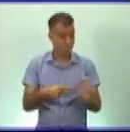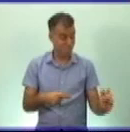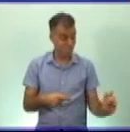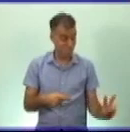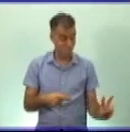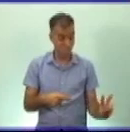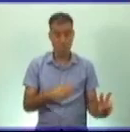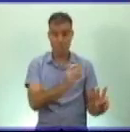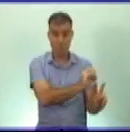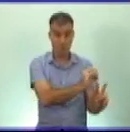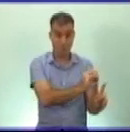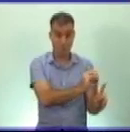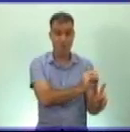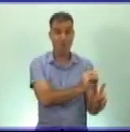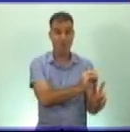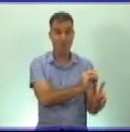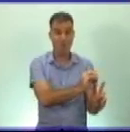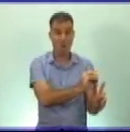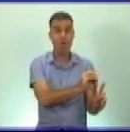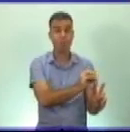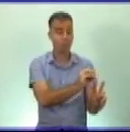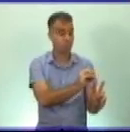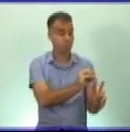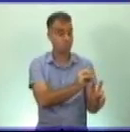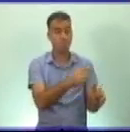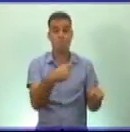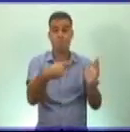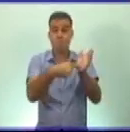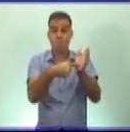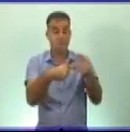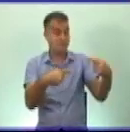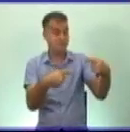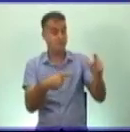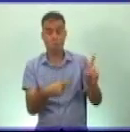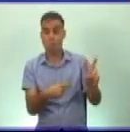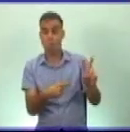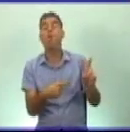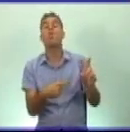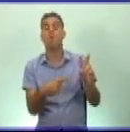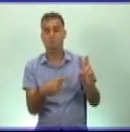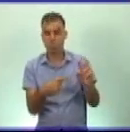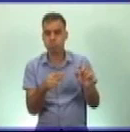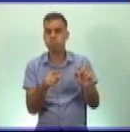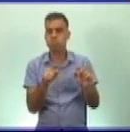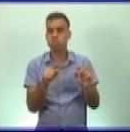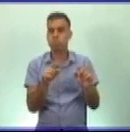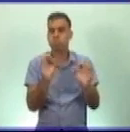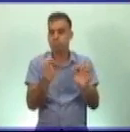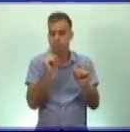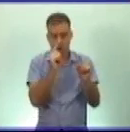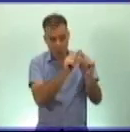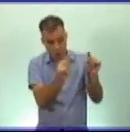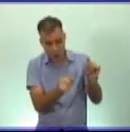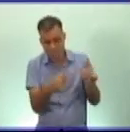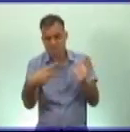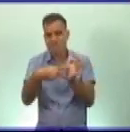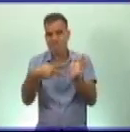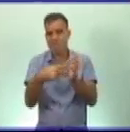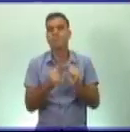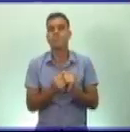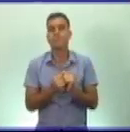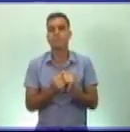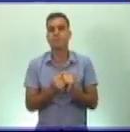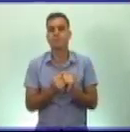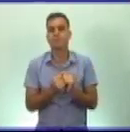oxígeno por su número de oxidación y dividirlo entre el subíndice del otro elemento. Y vamos a trabajar con valores absolutos. En este